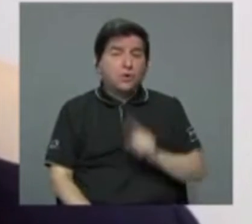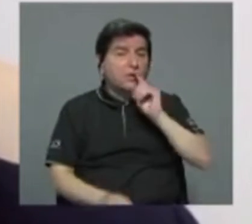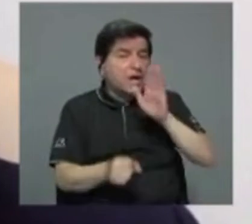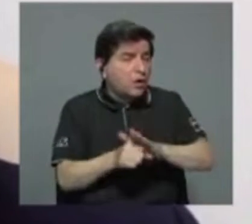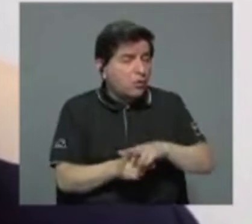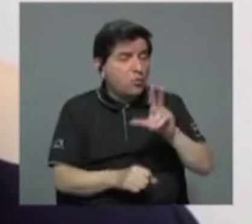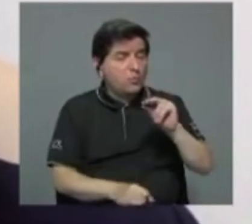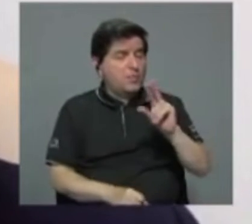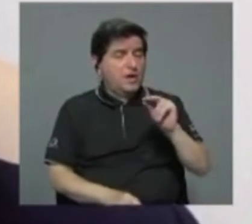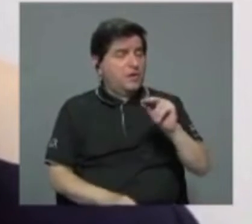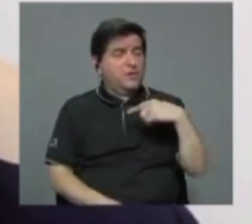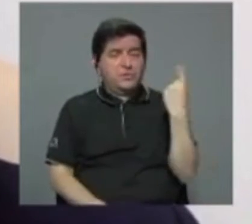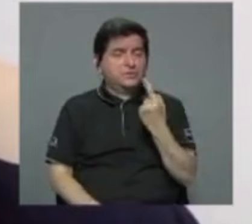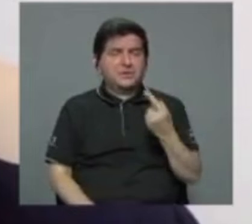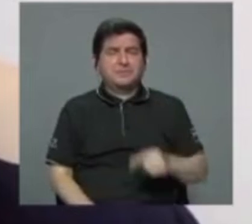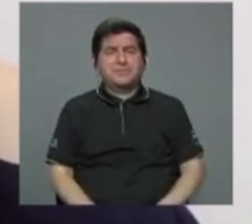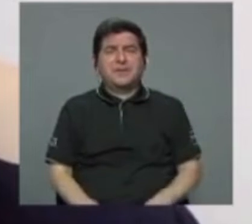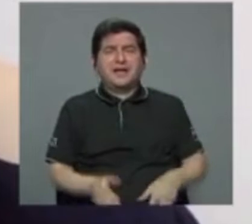muy lejos.